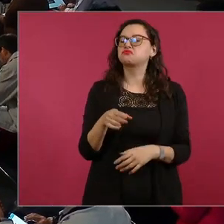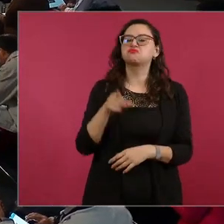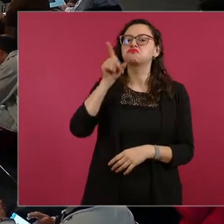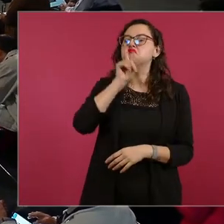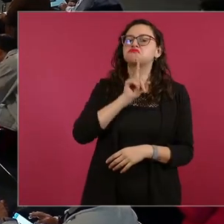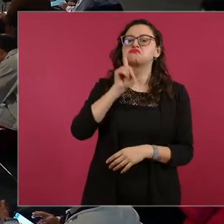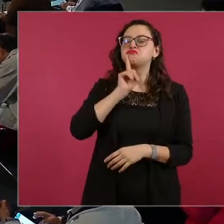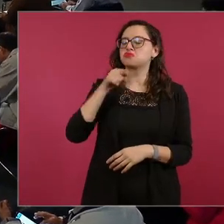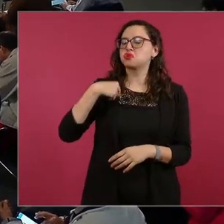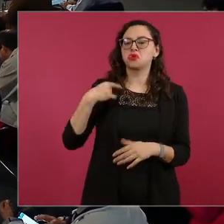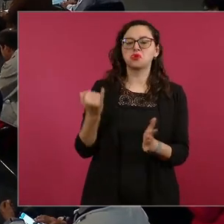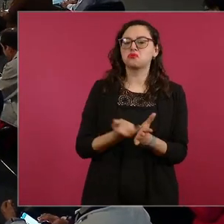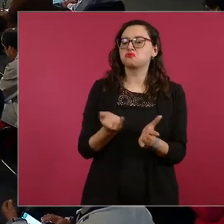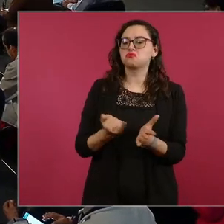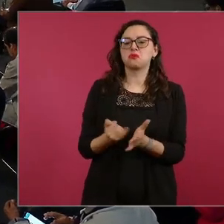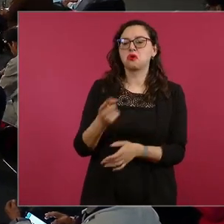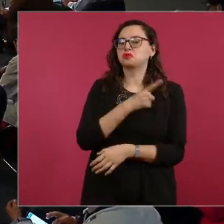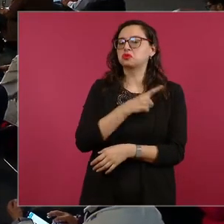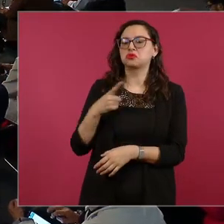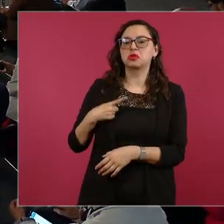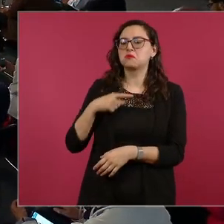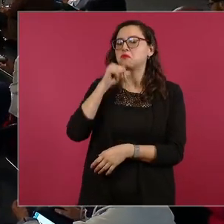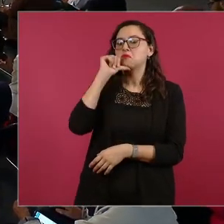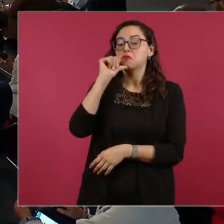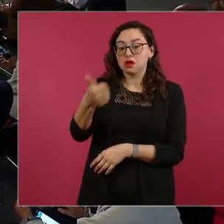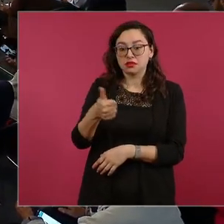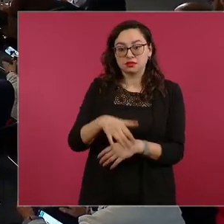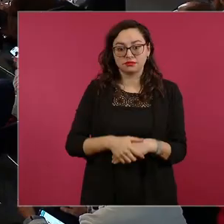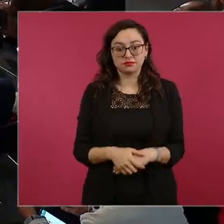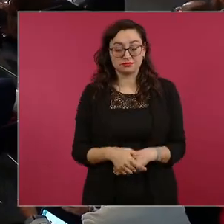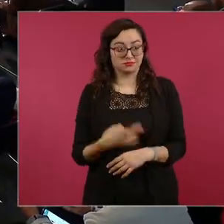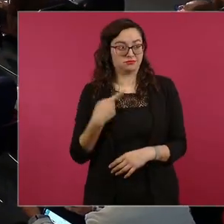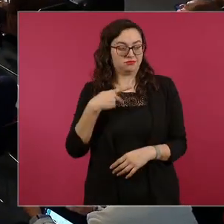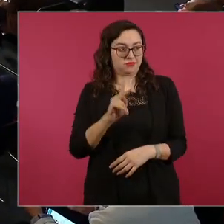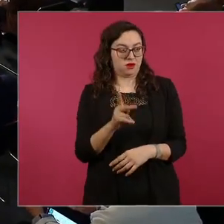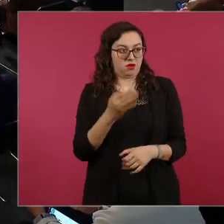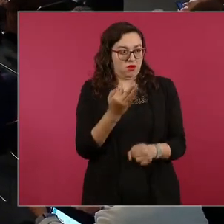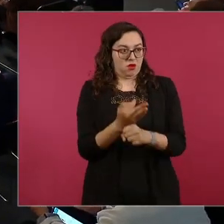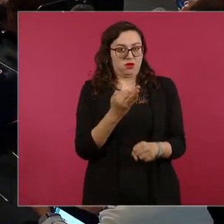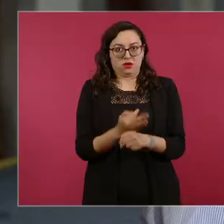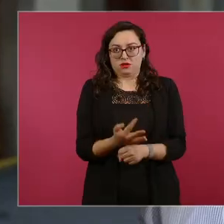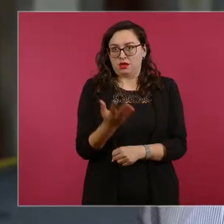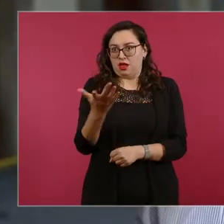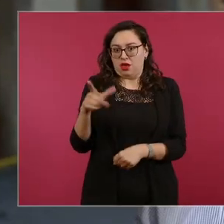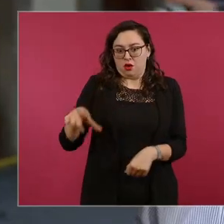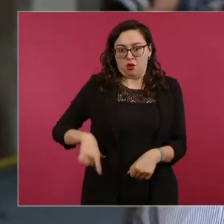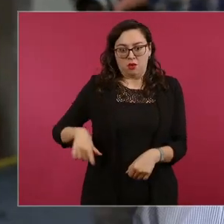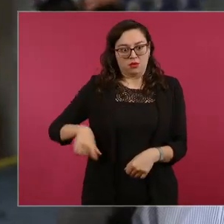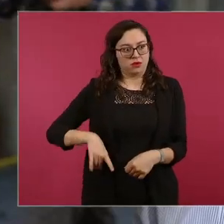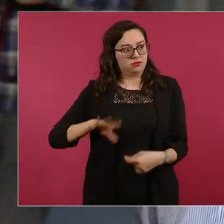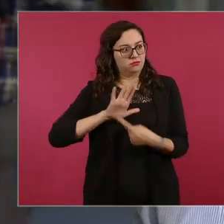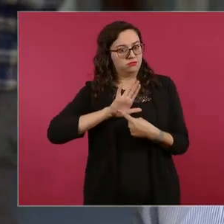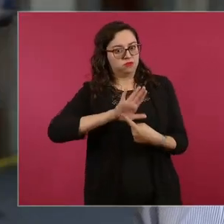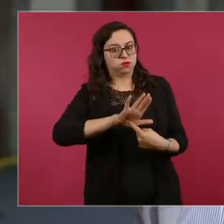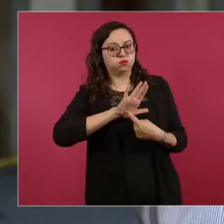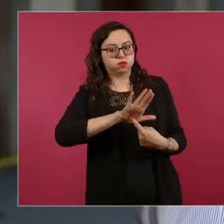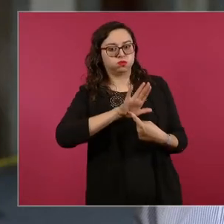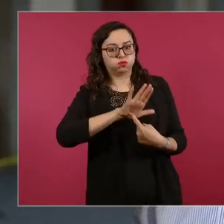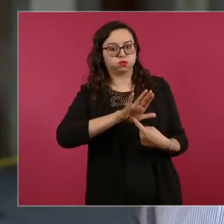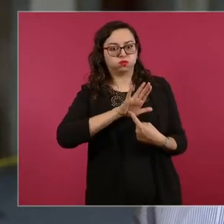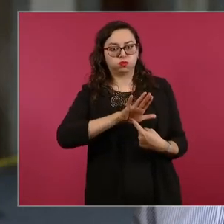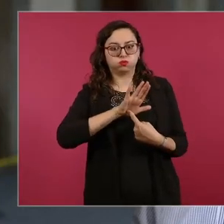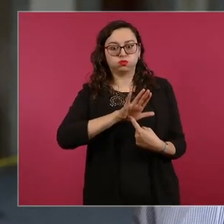de los impuestos, ya que los funcionarios acaban de mencionar obviamente la versión y las pruebas que tienen. Con relación a este video, dice que no lo vio,